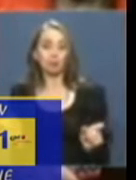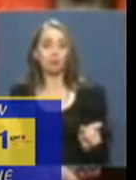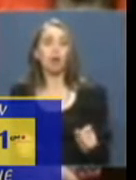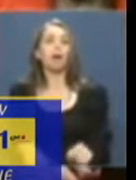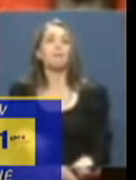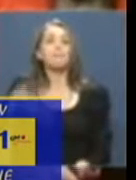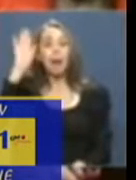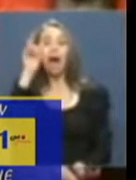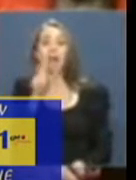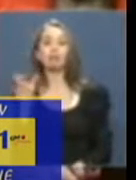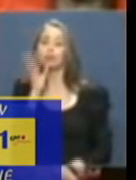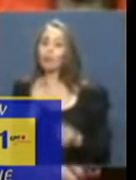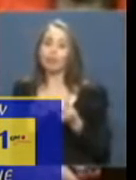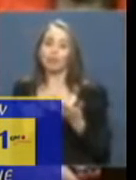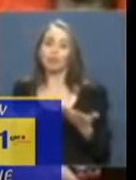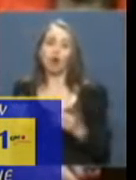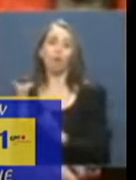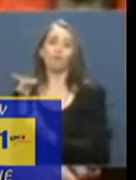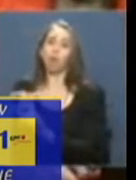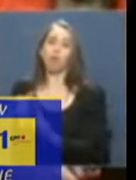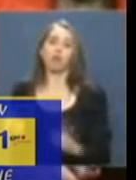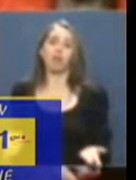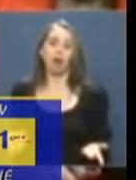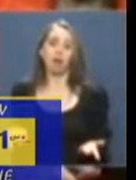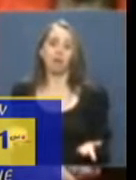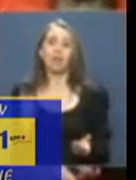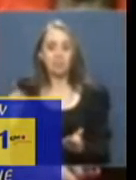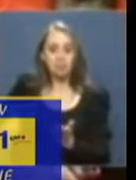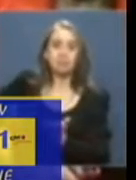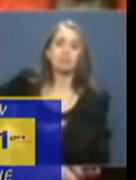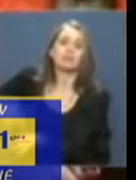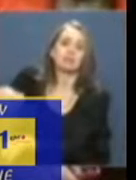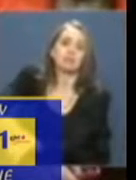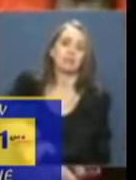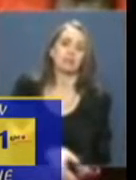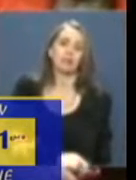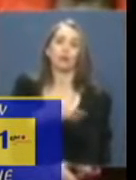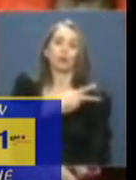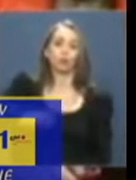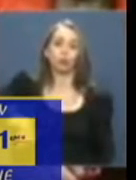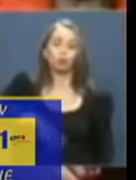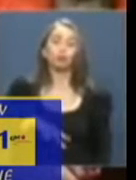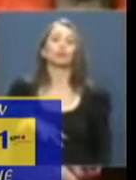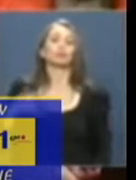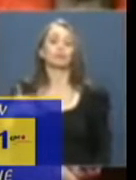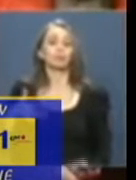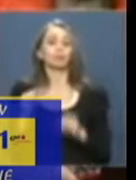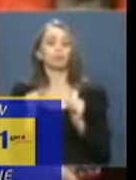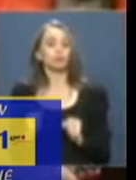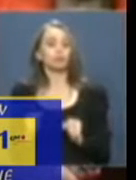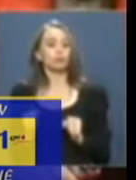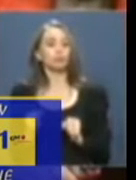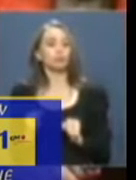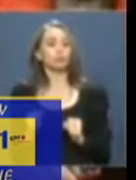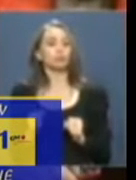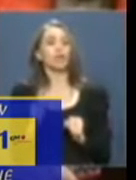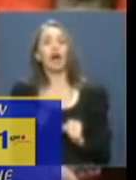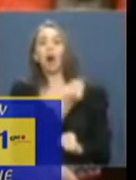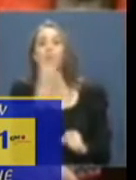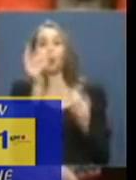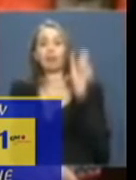personas más vulnerables por eso es importante que nosotros podamos ampliar esta cobertura